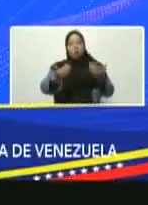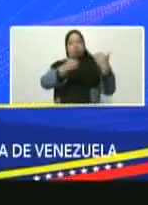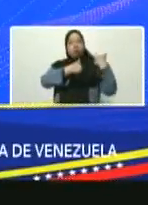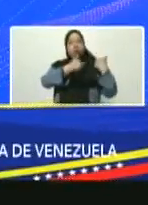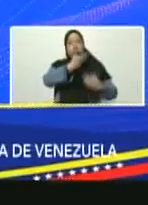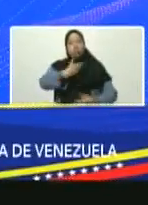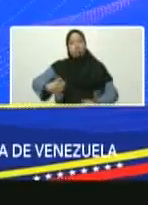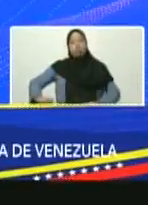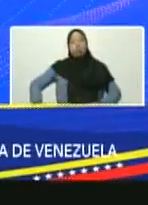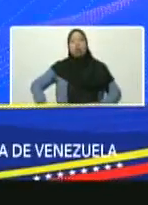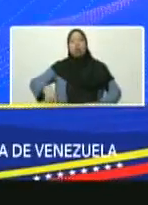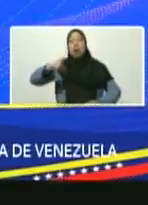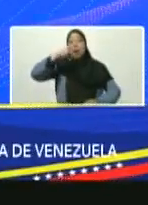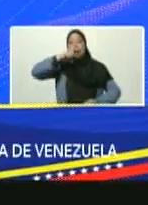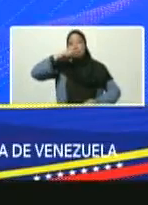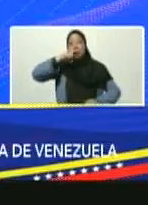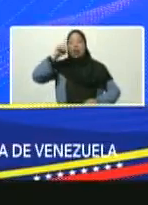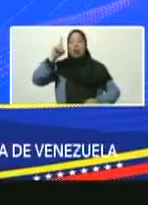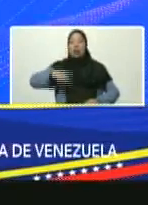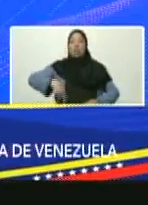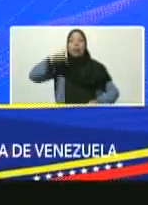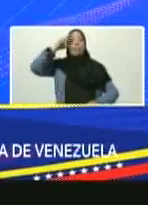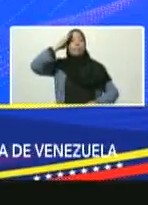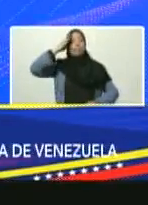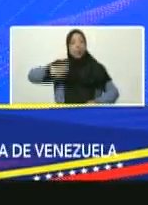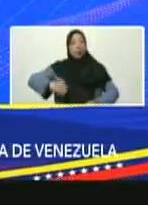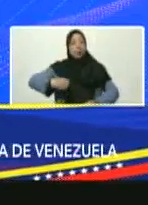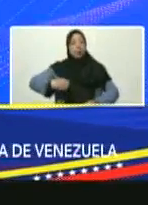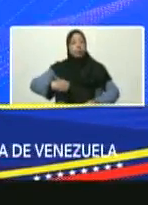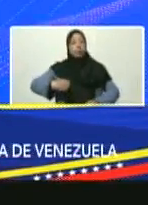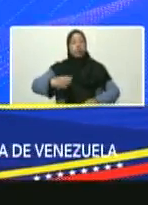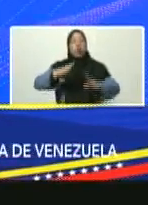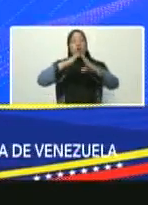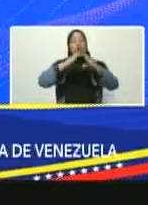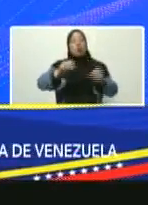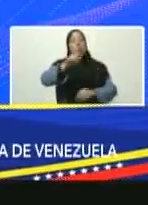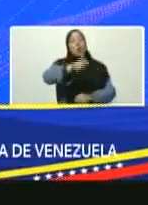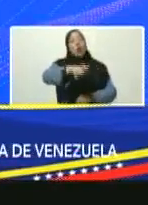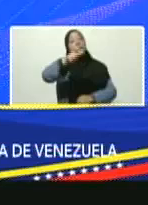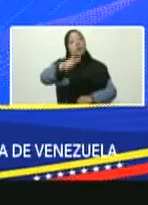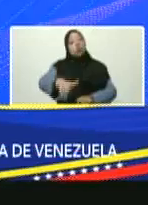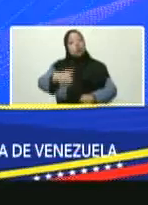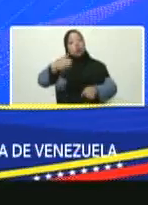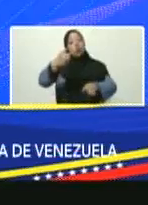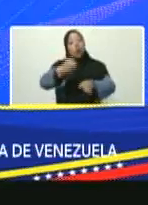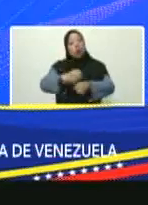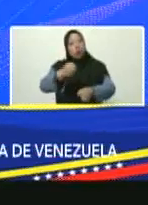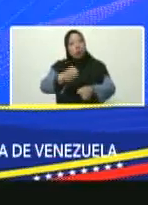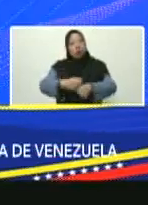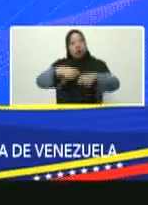de la Fuerza Armada Nacional Bolivariana a todo el personal de la Armada.